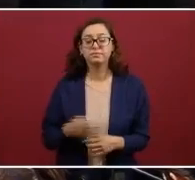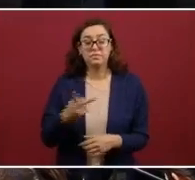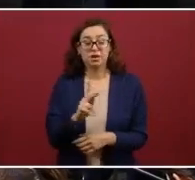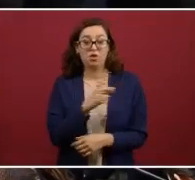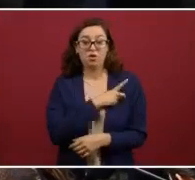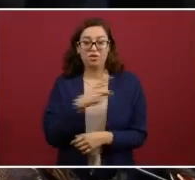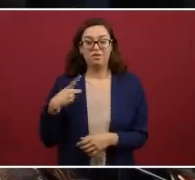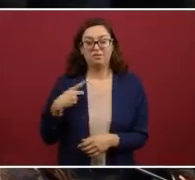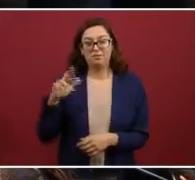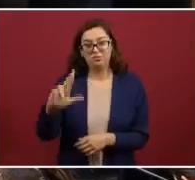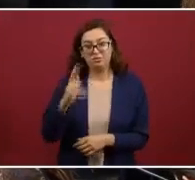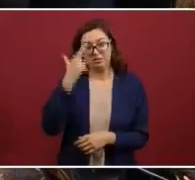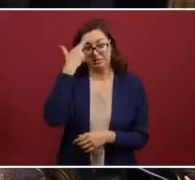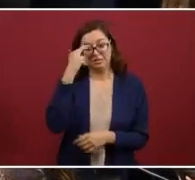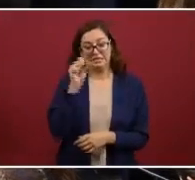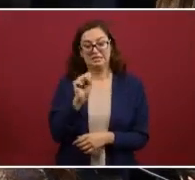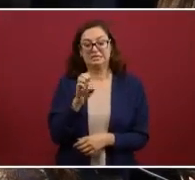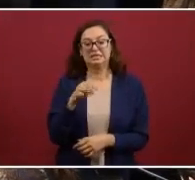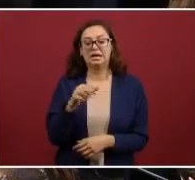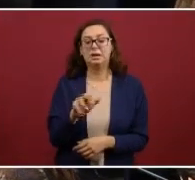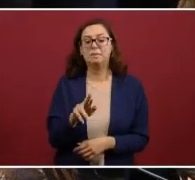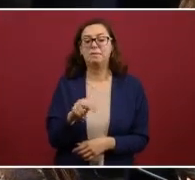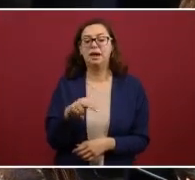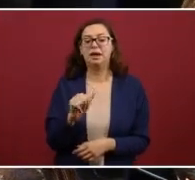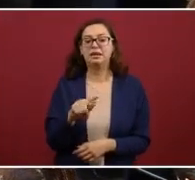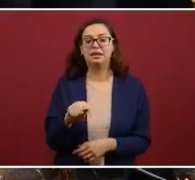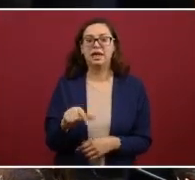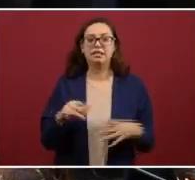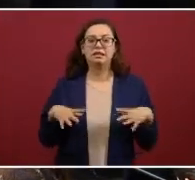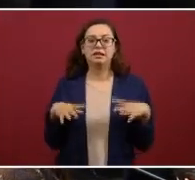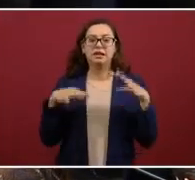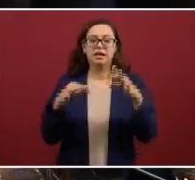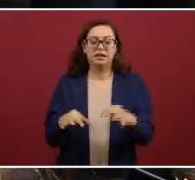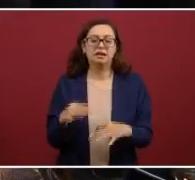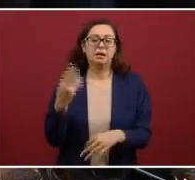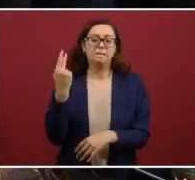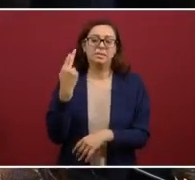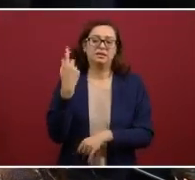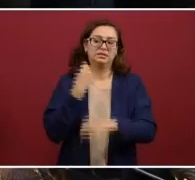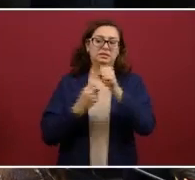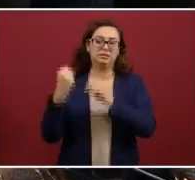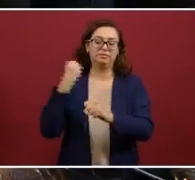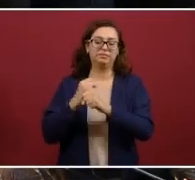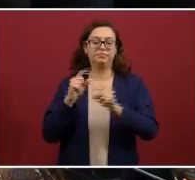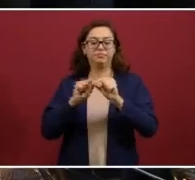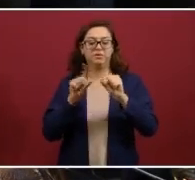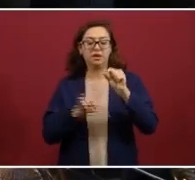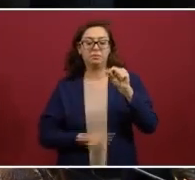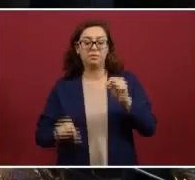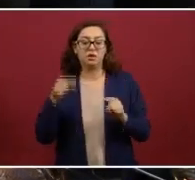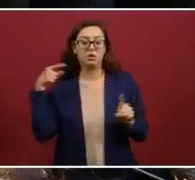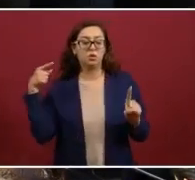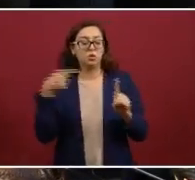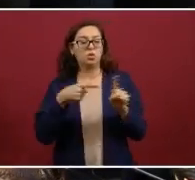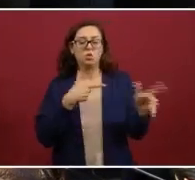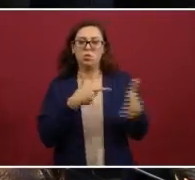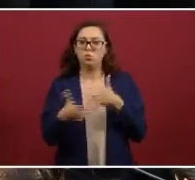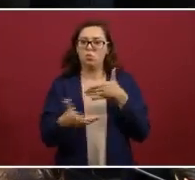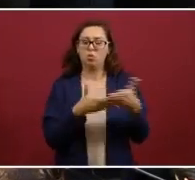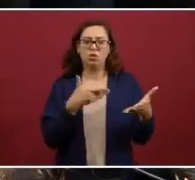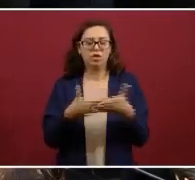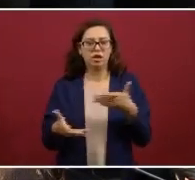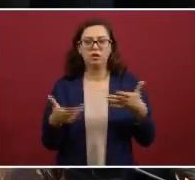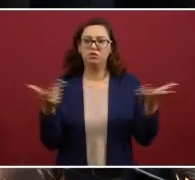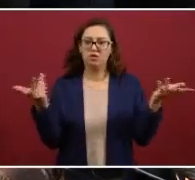que la Secretaría de Medio Ambiente surgió hace 25 años como una medida que ubicaba a México en la tendencia mundial de